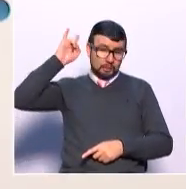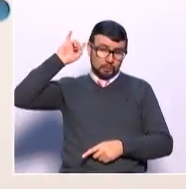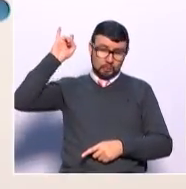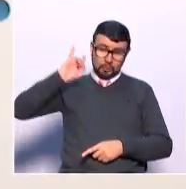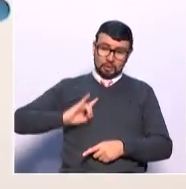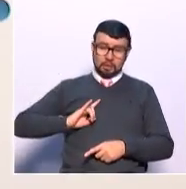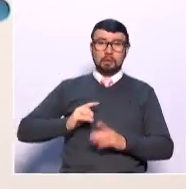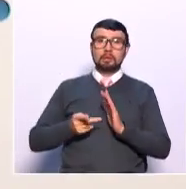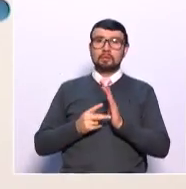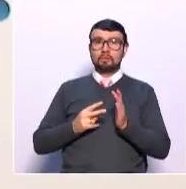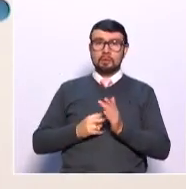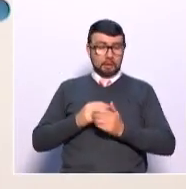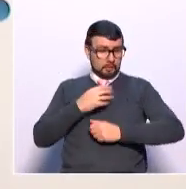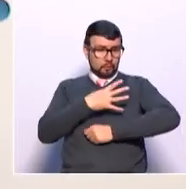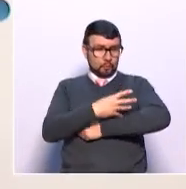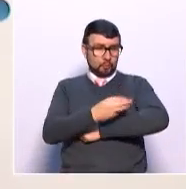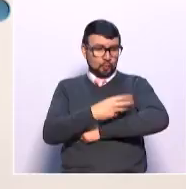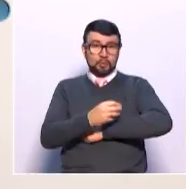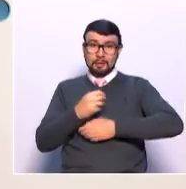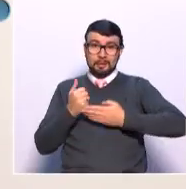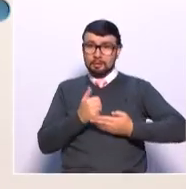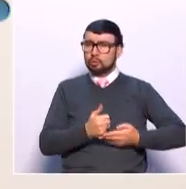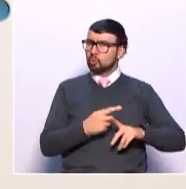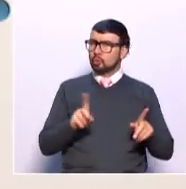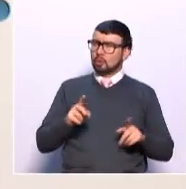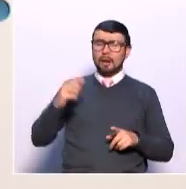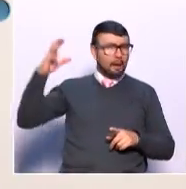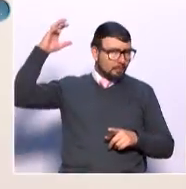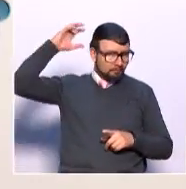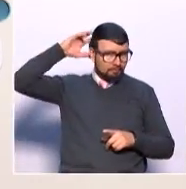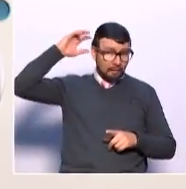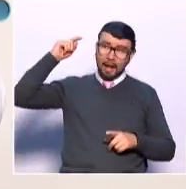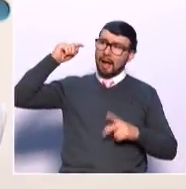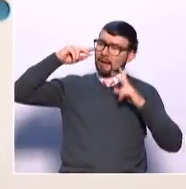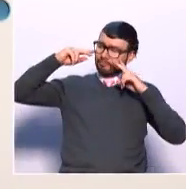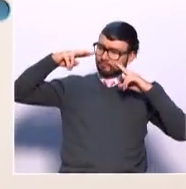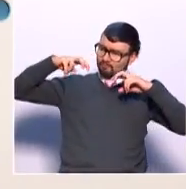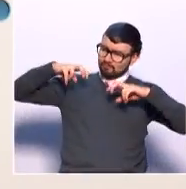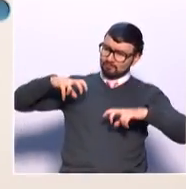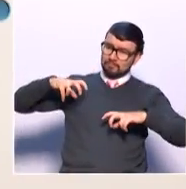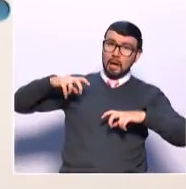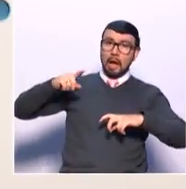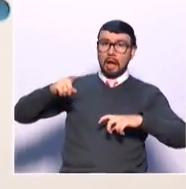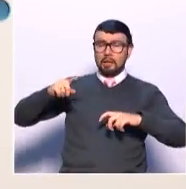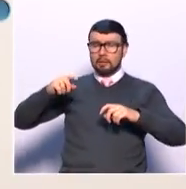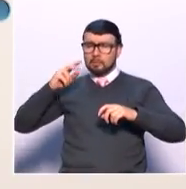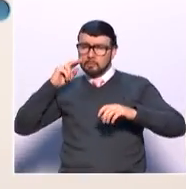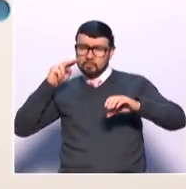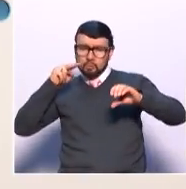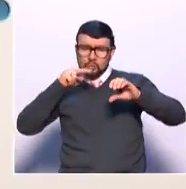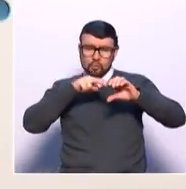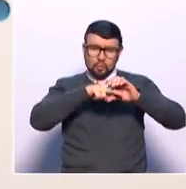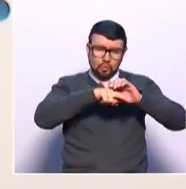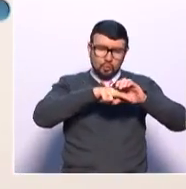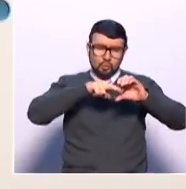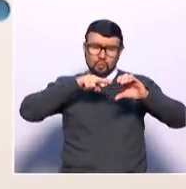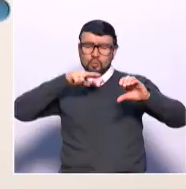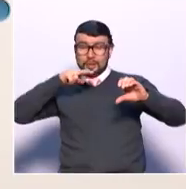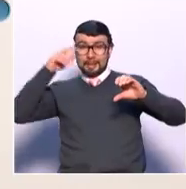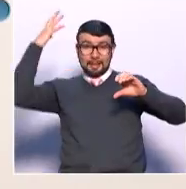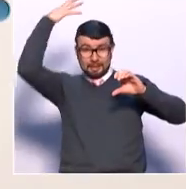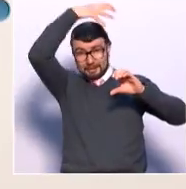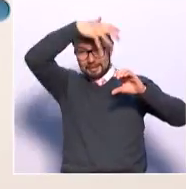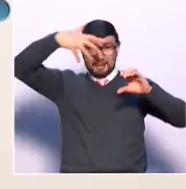tratar que le salga leche es que hay acá y hay que hacer una resonancia o una tomografía